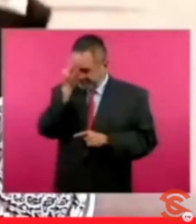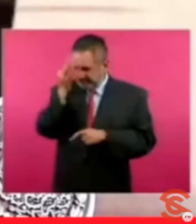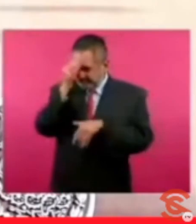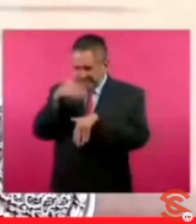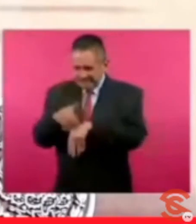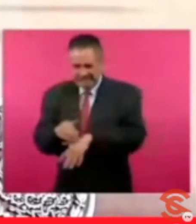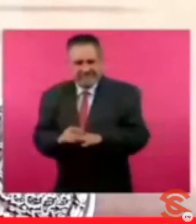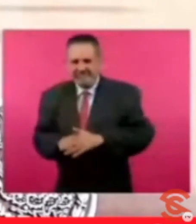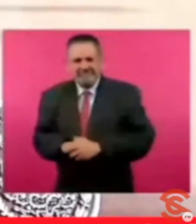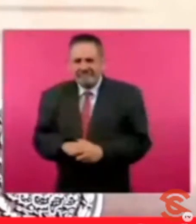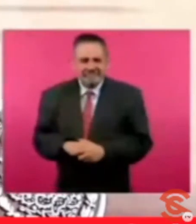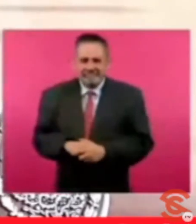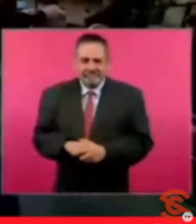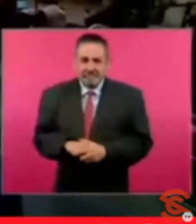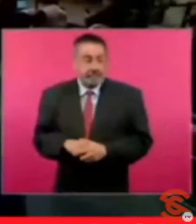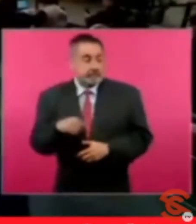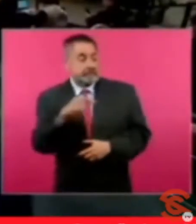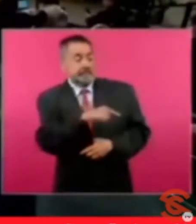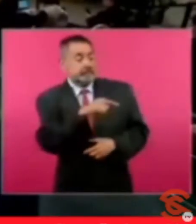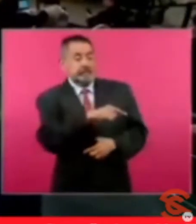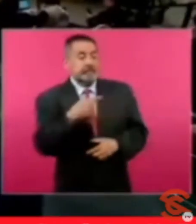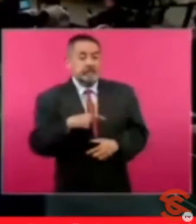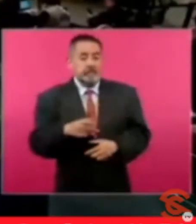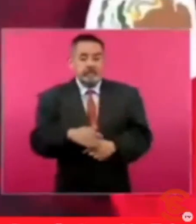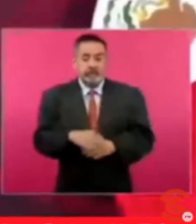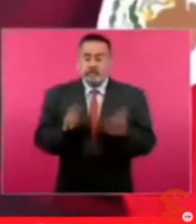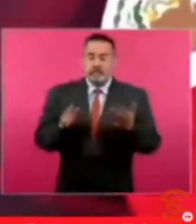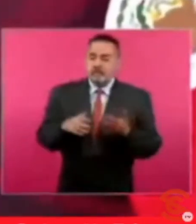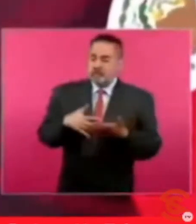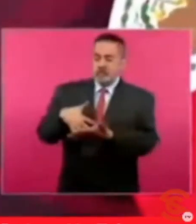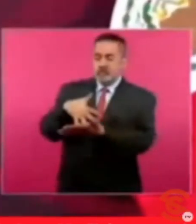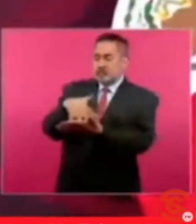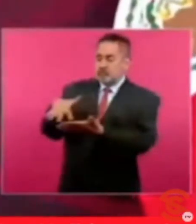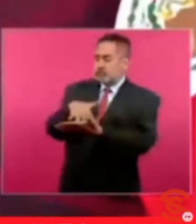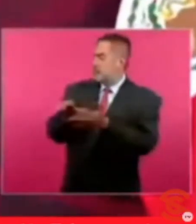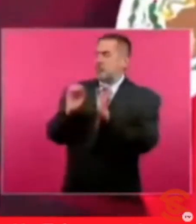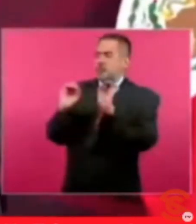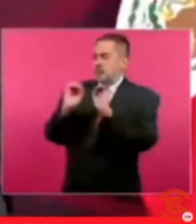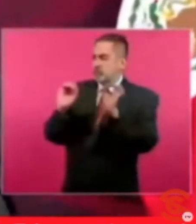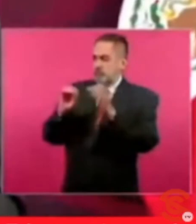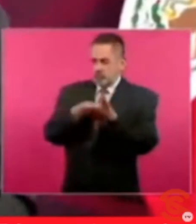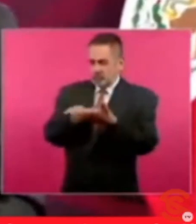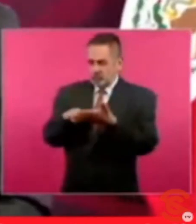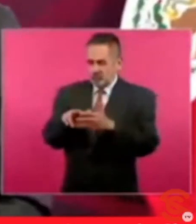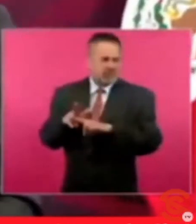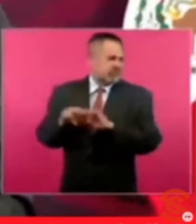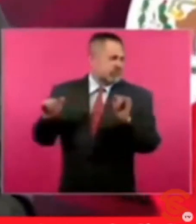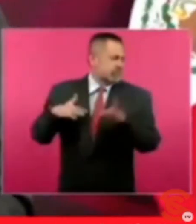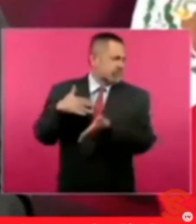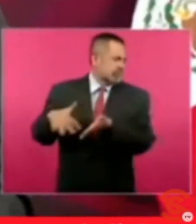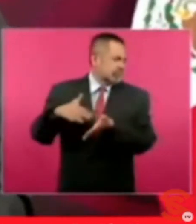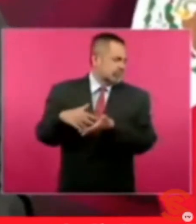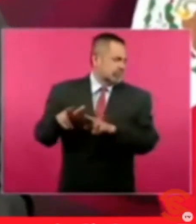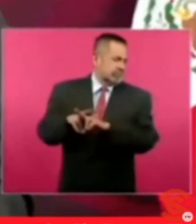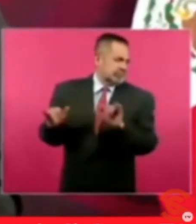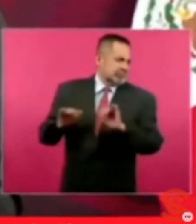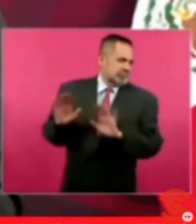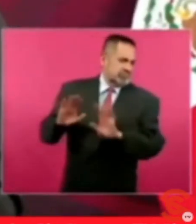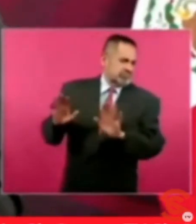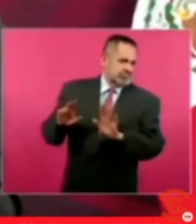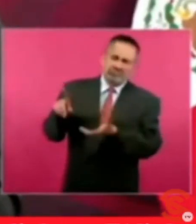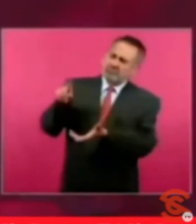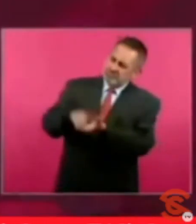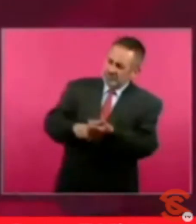Pero un personaje dice: no he leído los libros, ni los voy a leer, porque